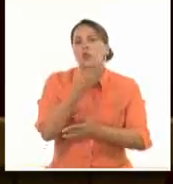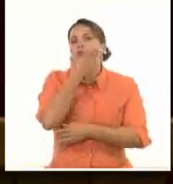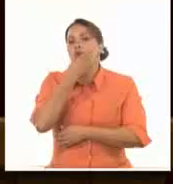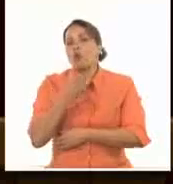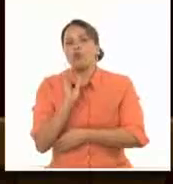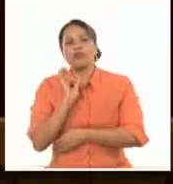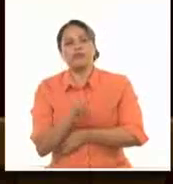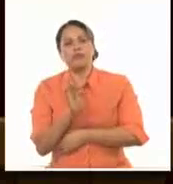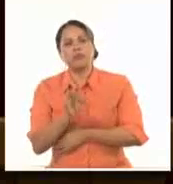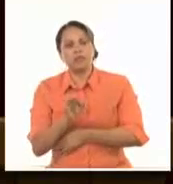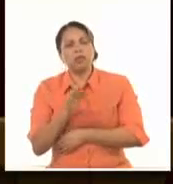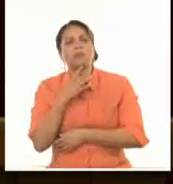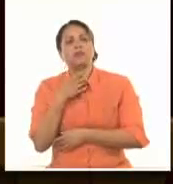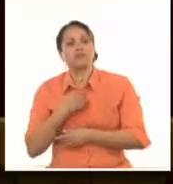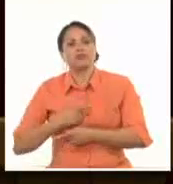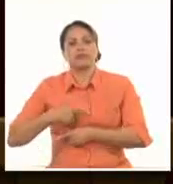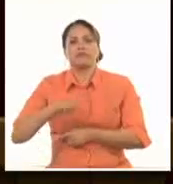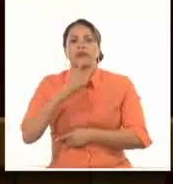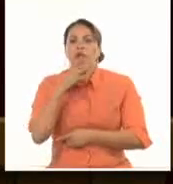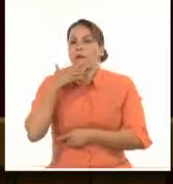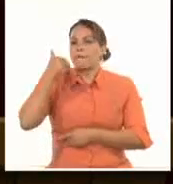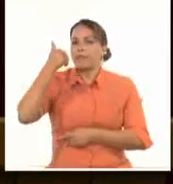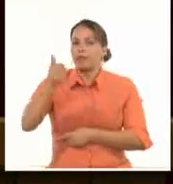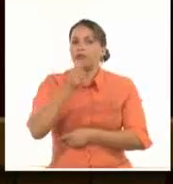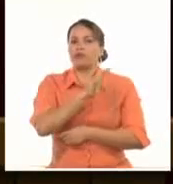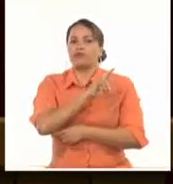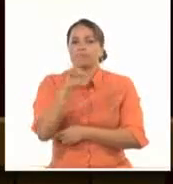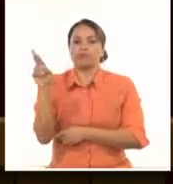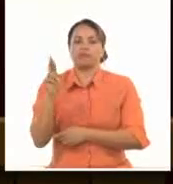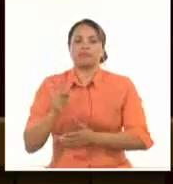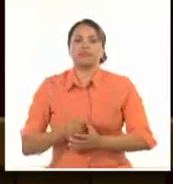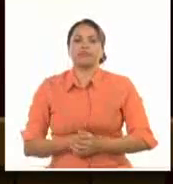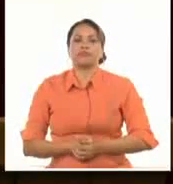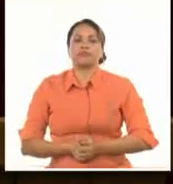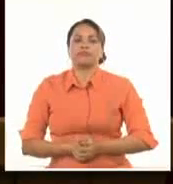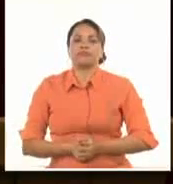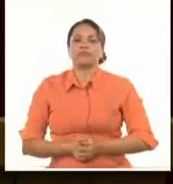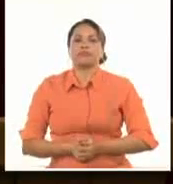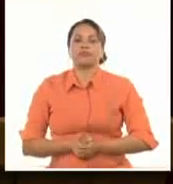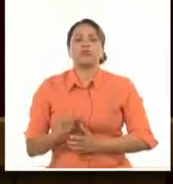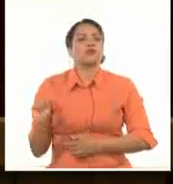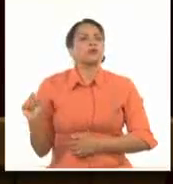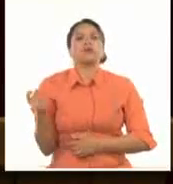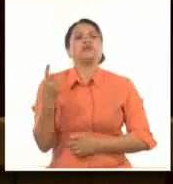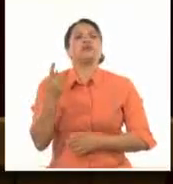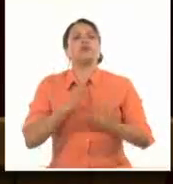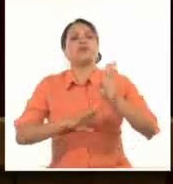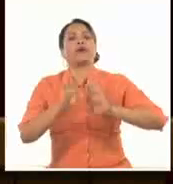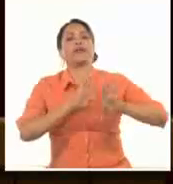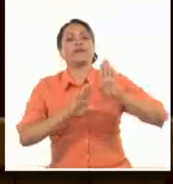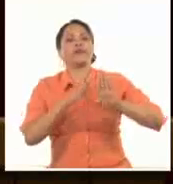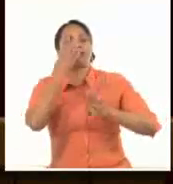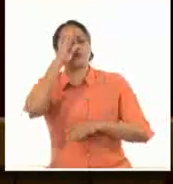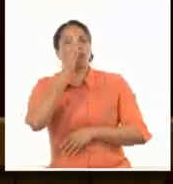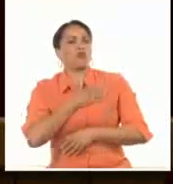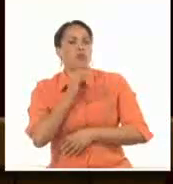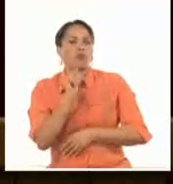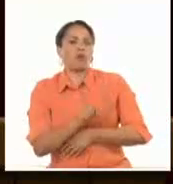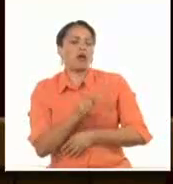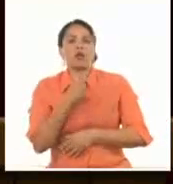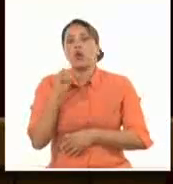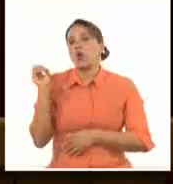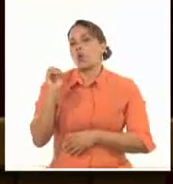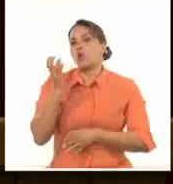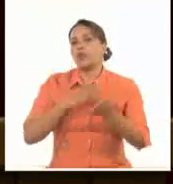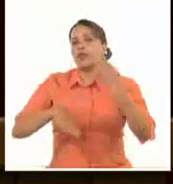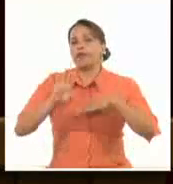sabido probarse como los mejores revolucionarios. No solo porque defiendan al Estado cubano o defiendan el